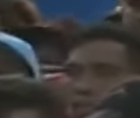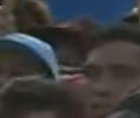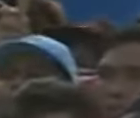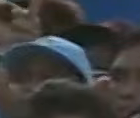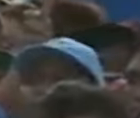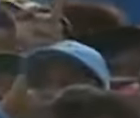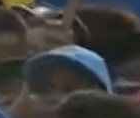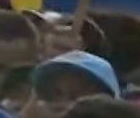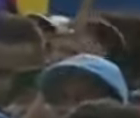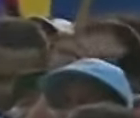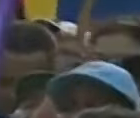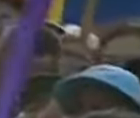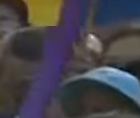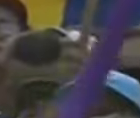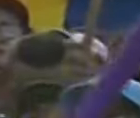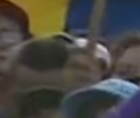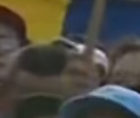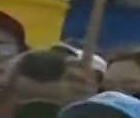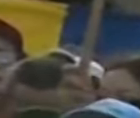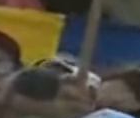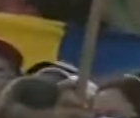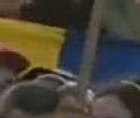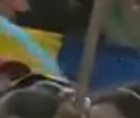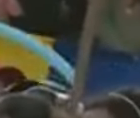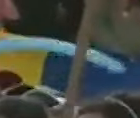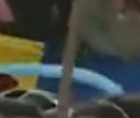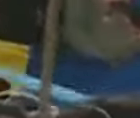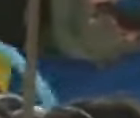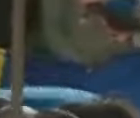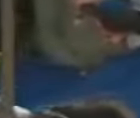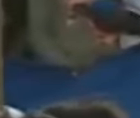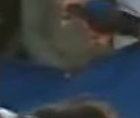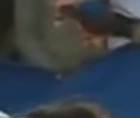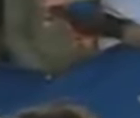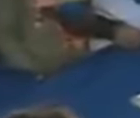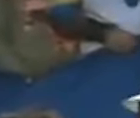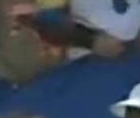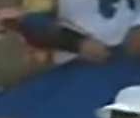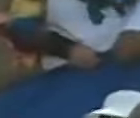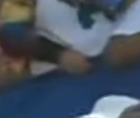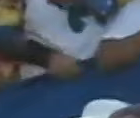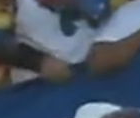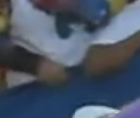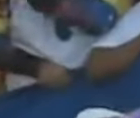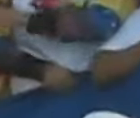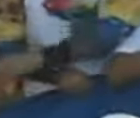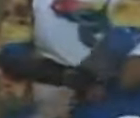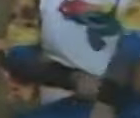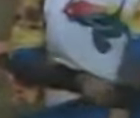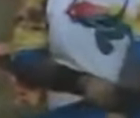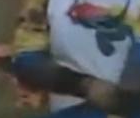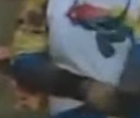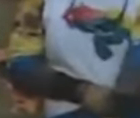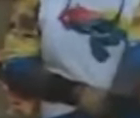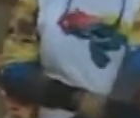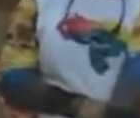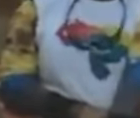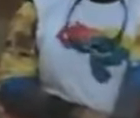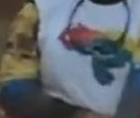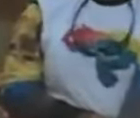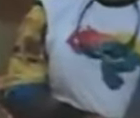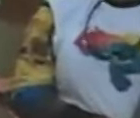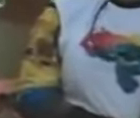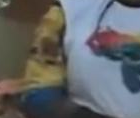gran cierre de campaña Venezuela Toda en defensa del Esequibo, en compañía de Diosdado Cabello, Delcy